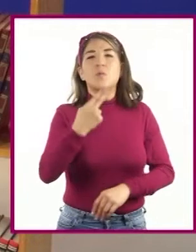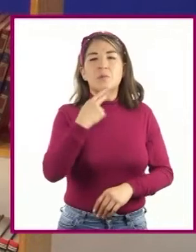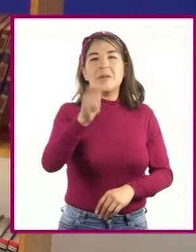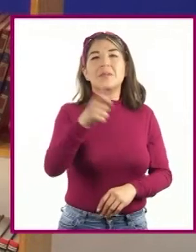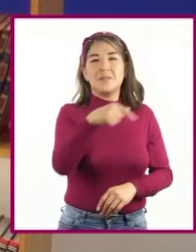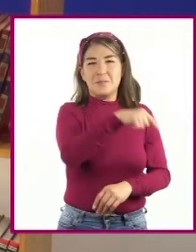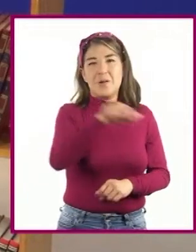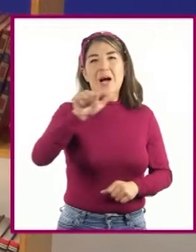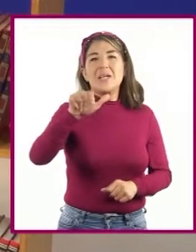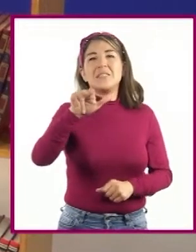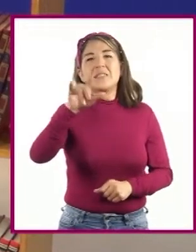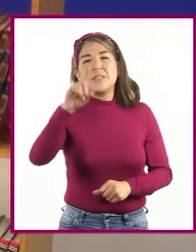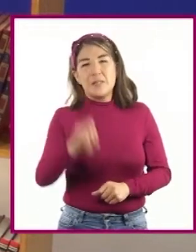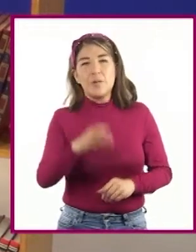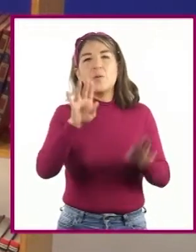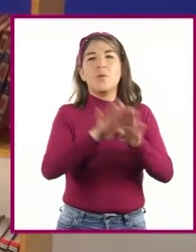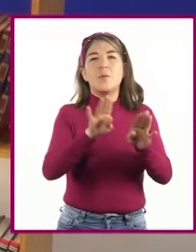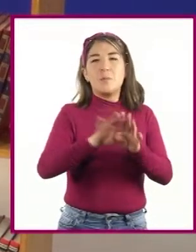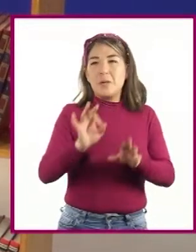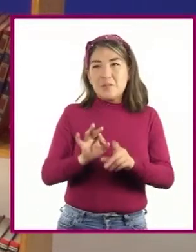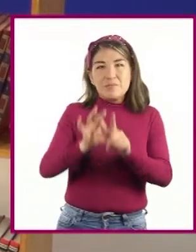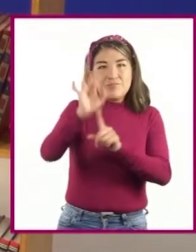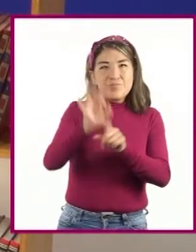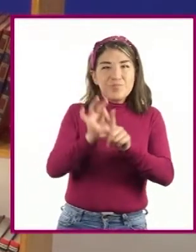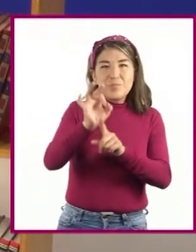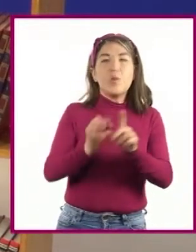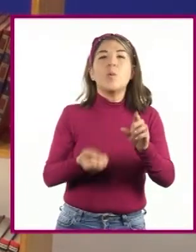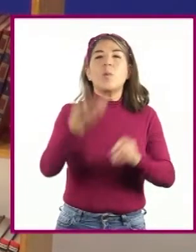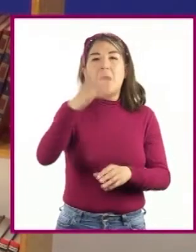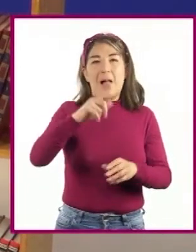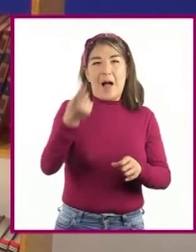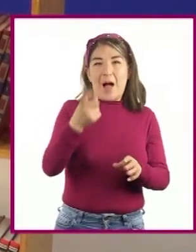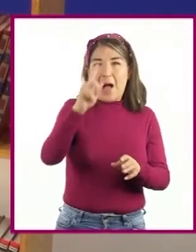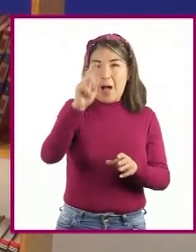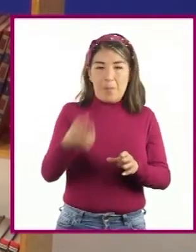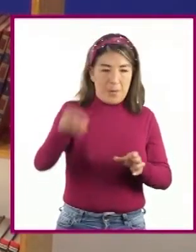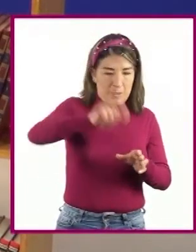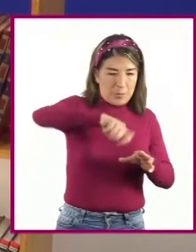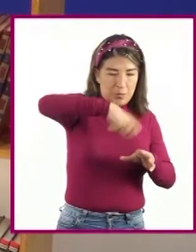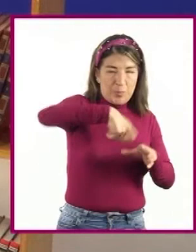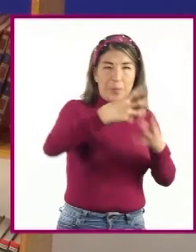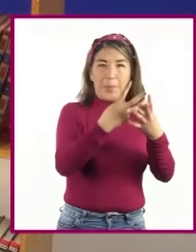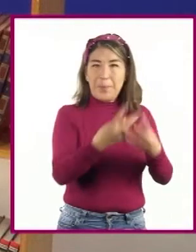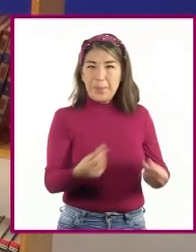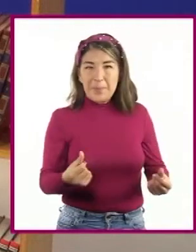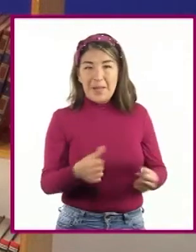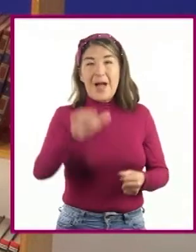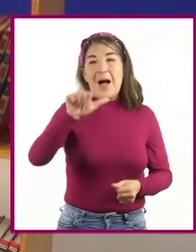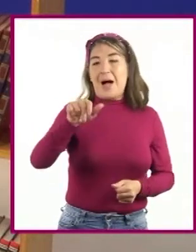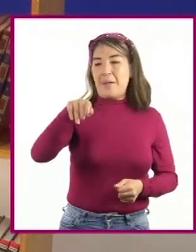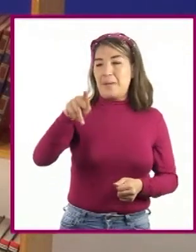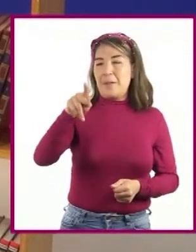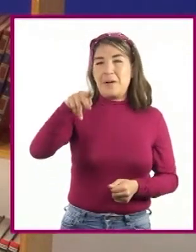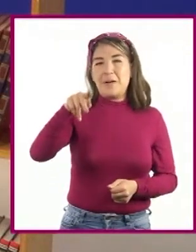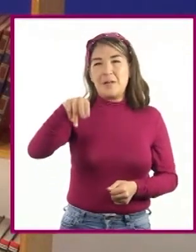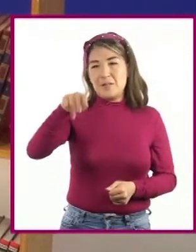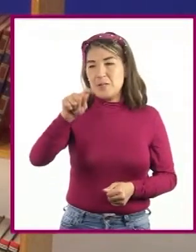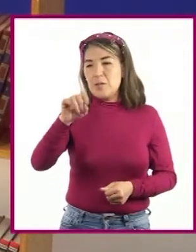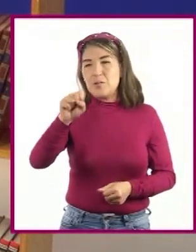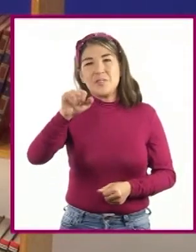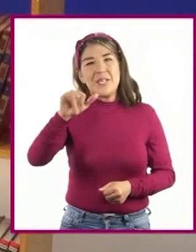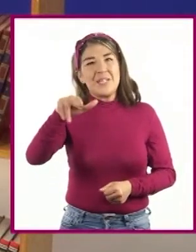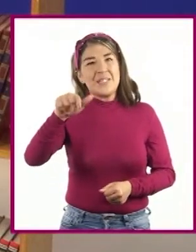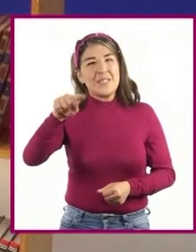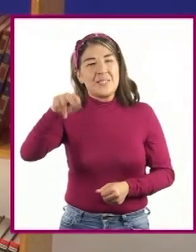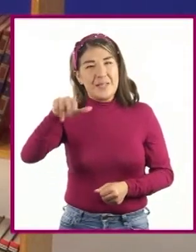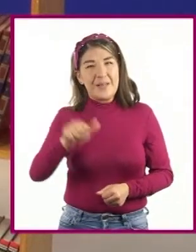grado de acidez o alcalinidad característico cuando se diluyen en agua. La antocianina reacciona de forma diferente